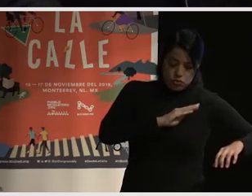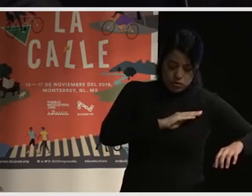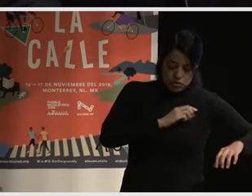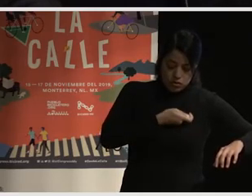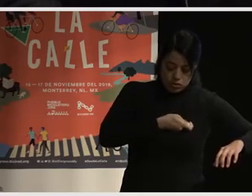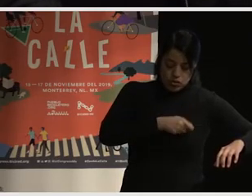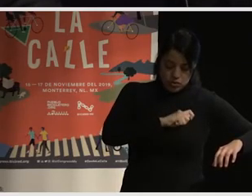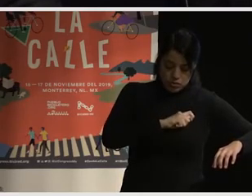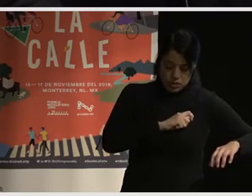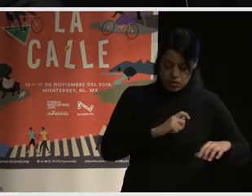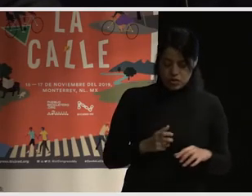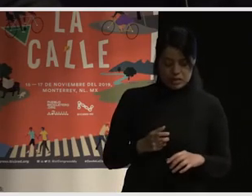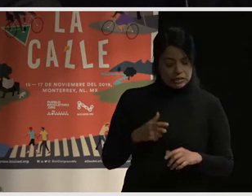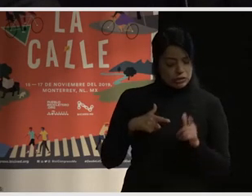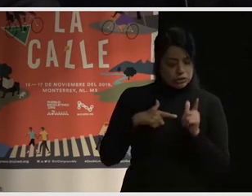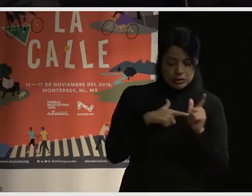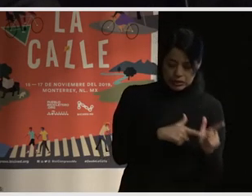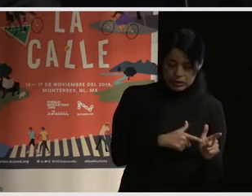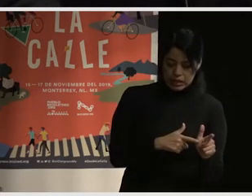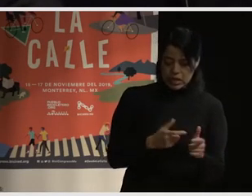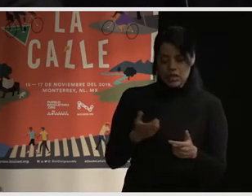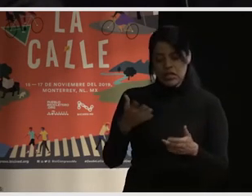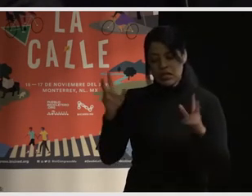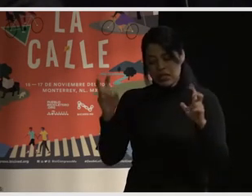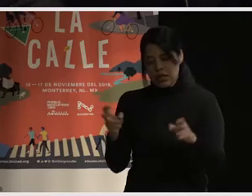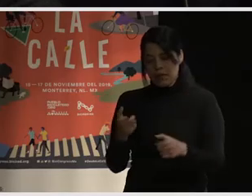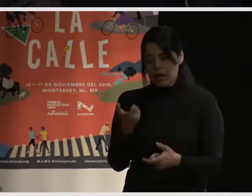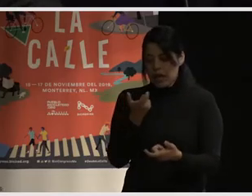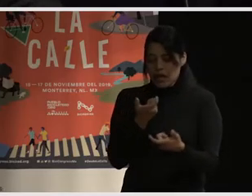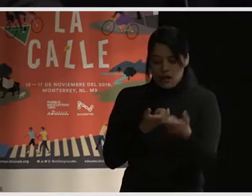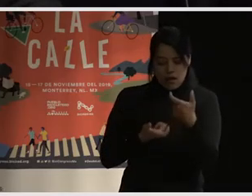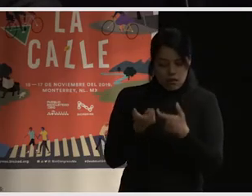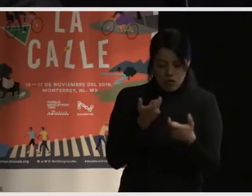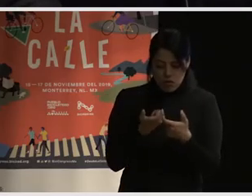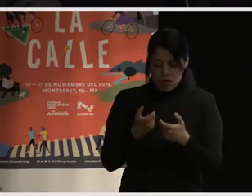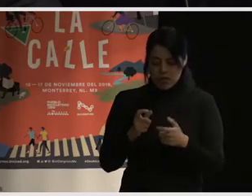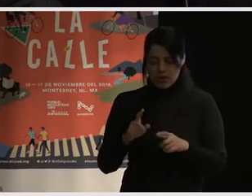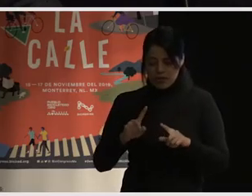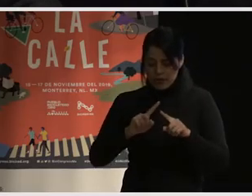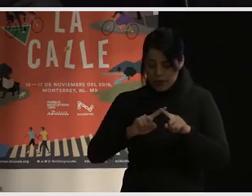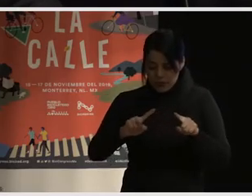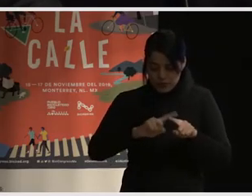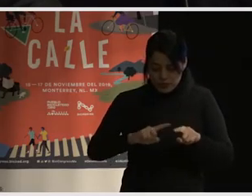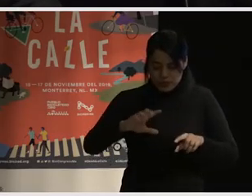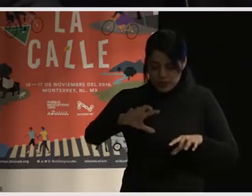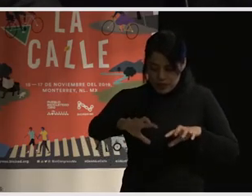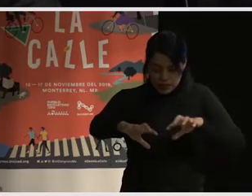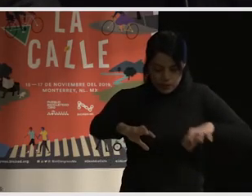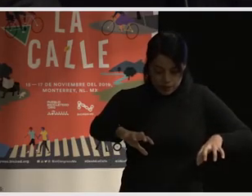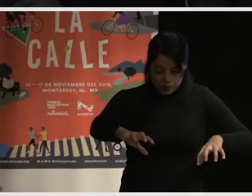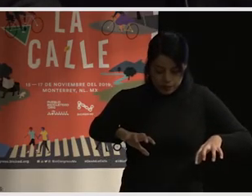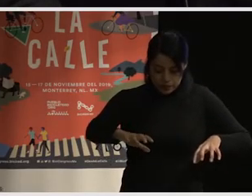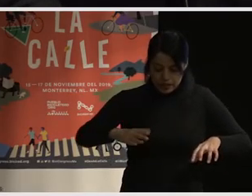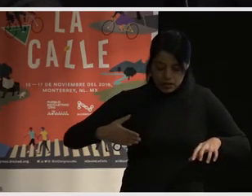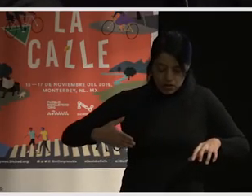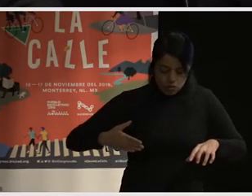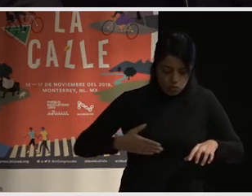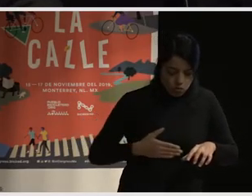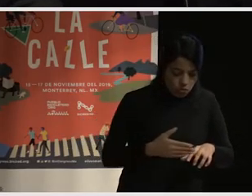muchísimo la tendencia en un tema económico y sobre todo diferencia muy bien las colonias desde su traza